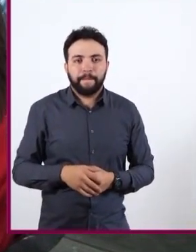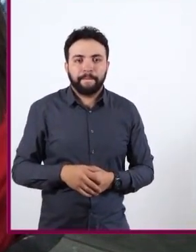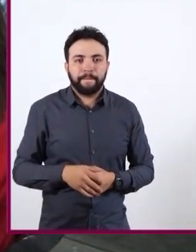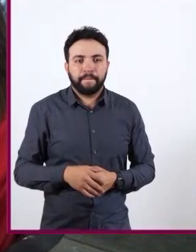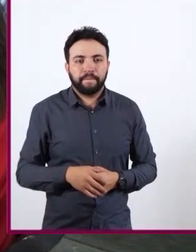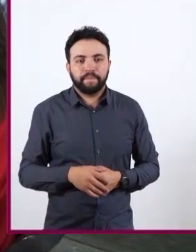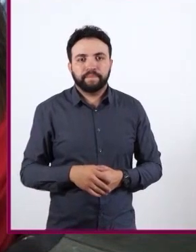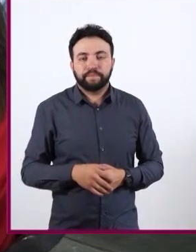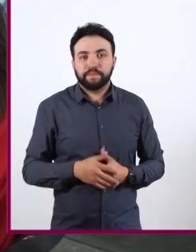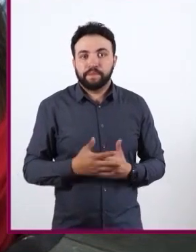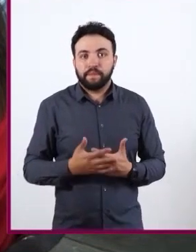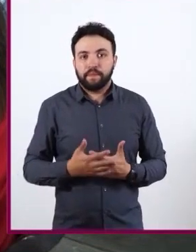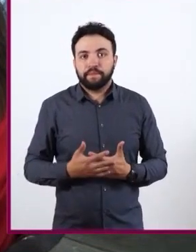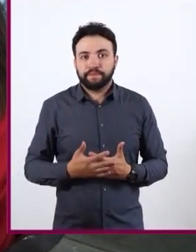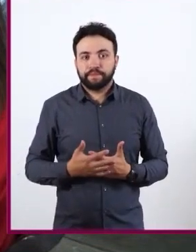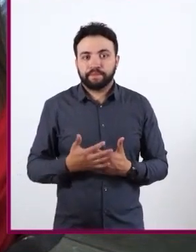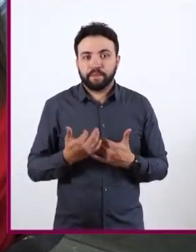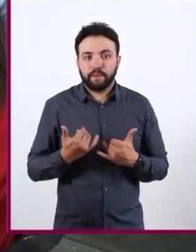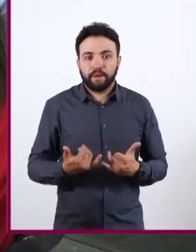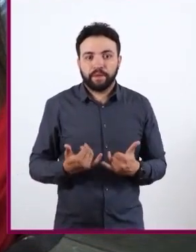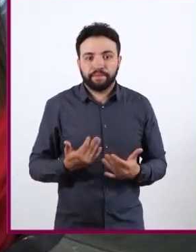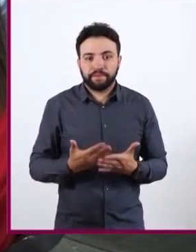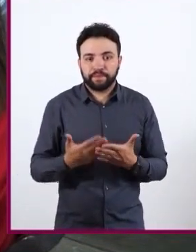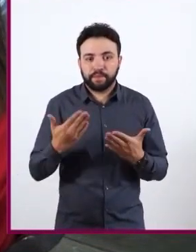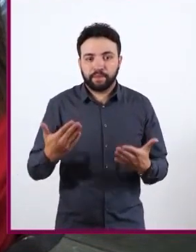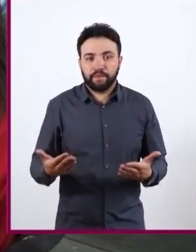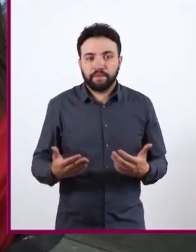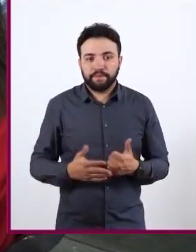¿Sí? Este. Y